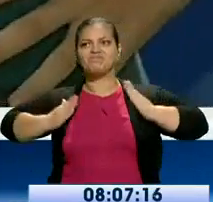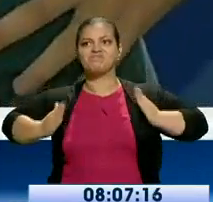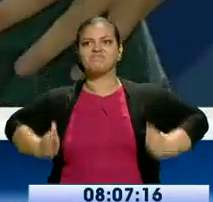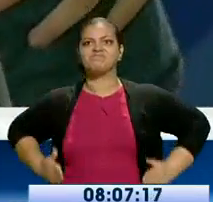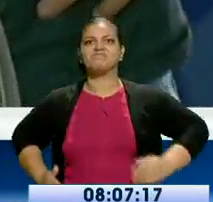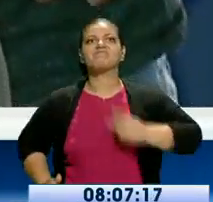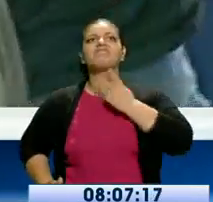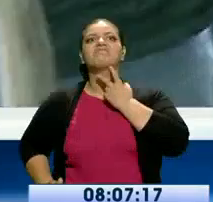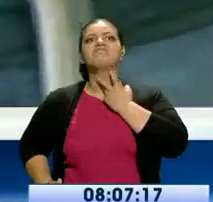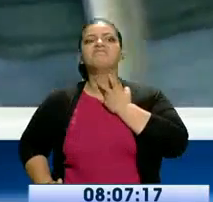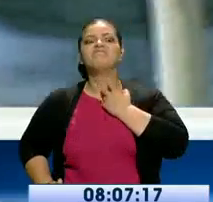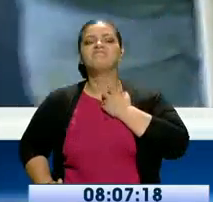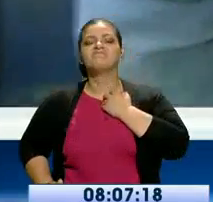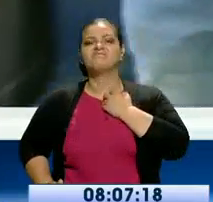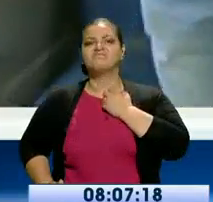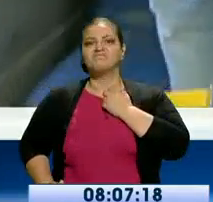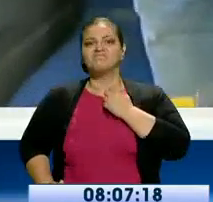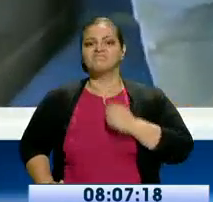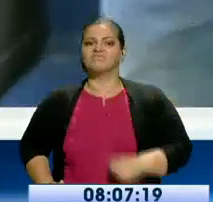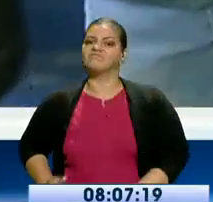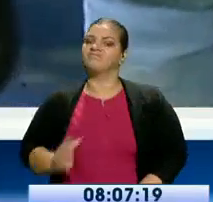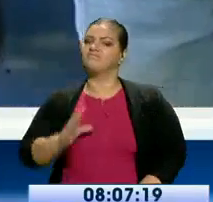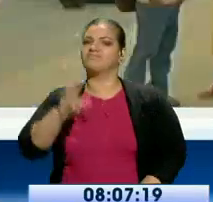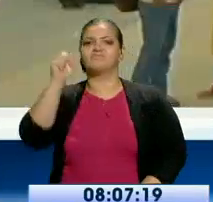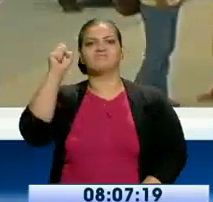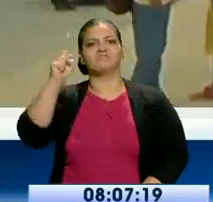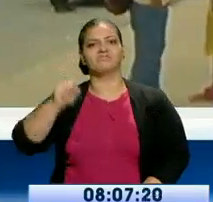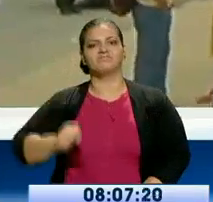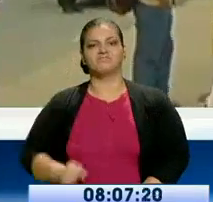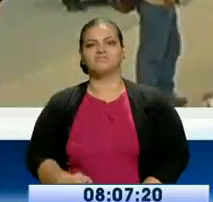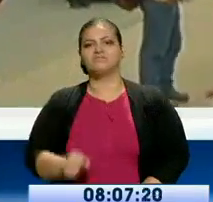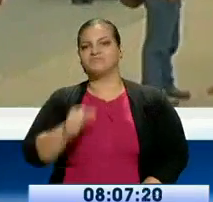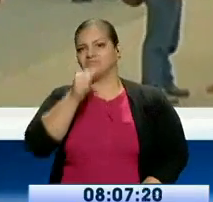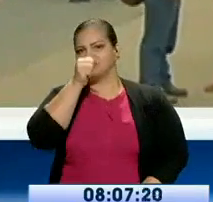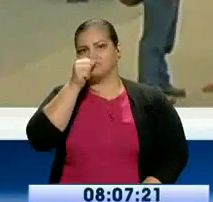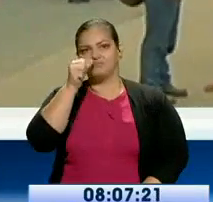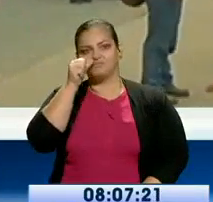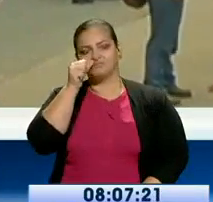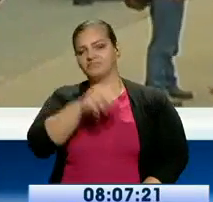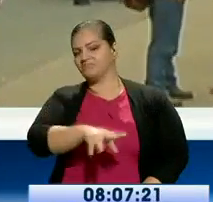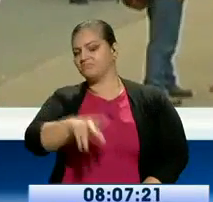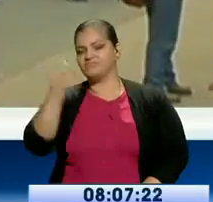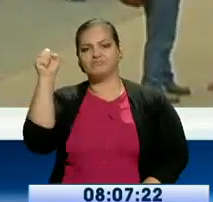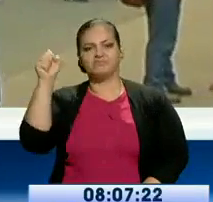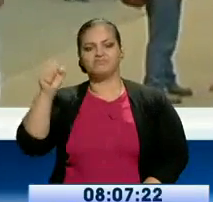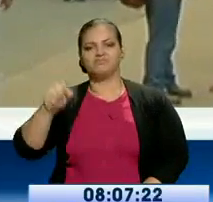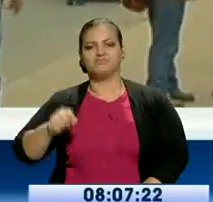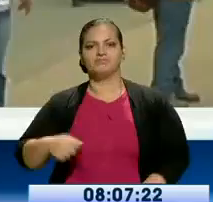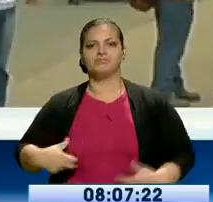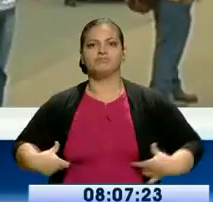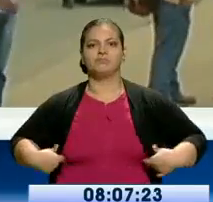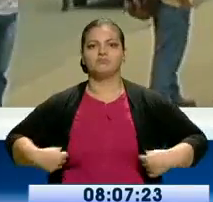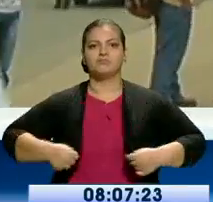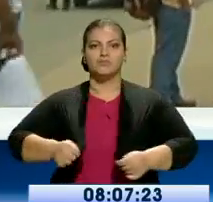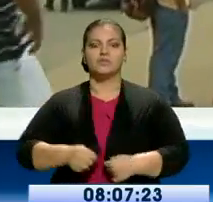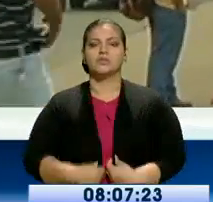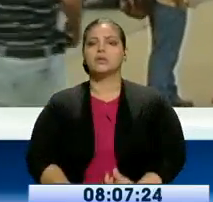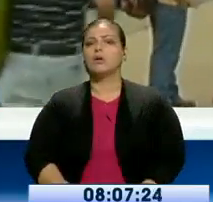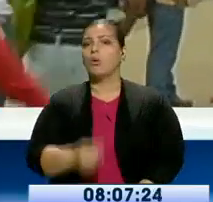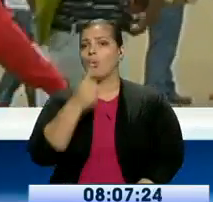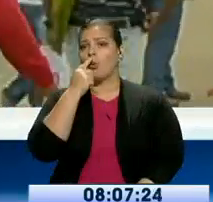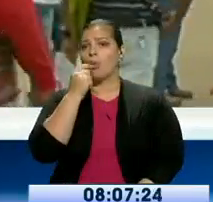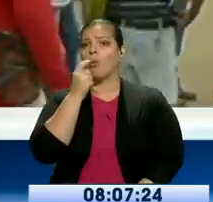se encontraba en calidad de pasajero. Bueno, hasta ahora hemos ubicado a un ciudadano que portaba 8 dosis